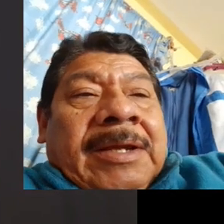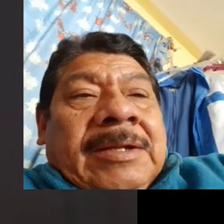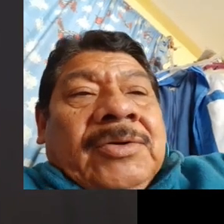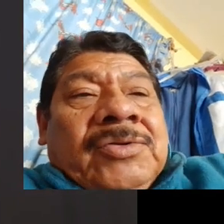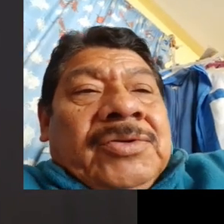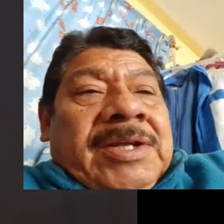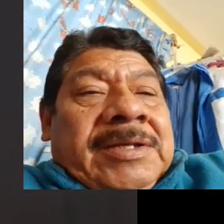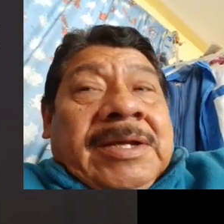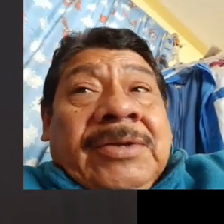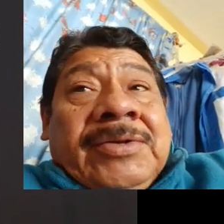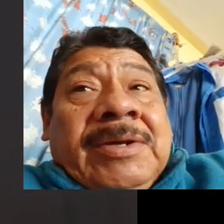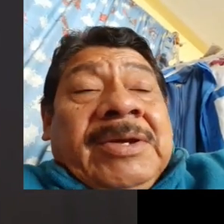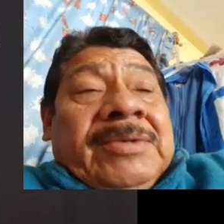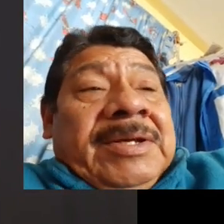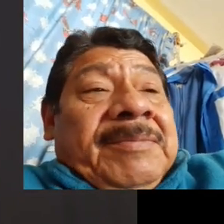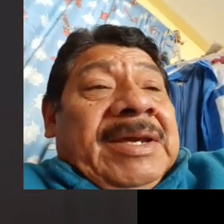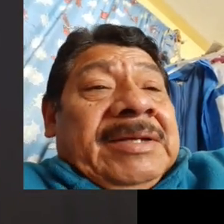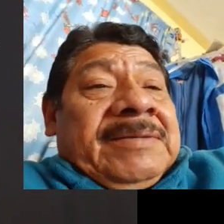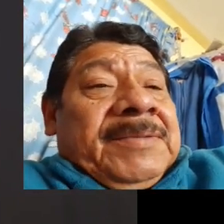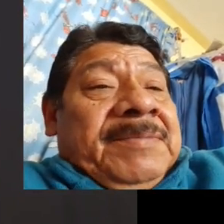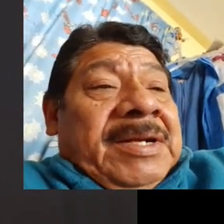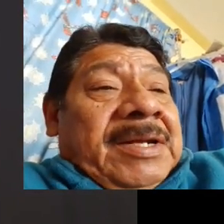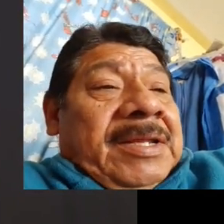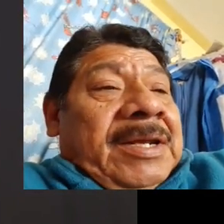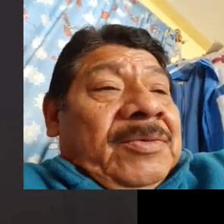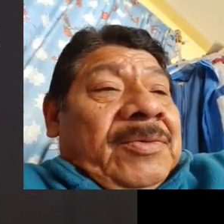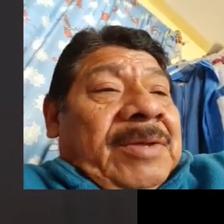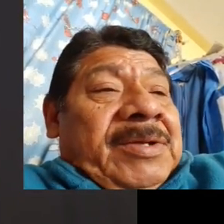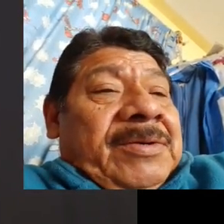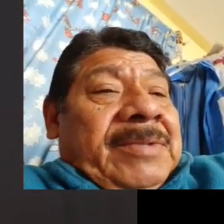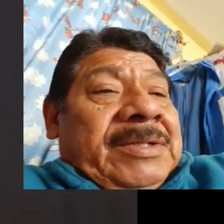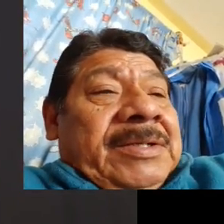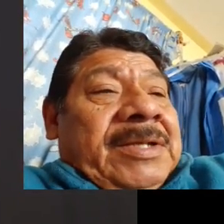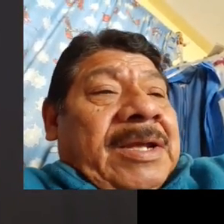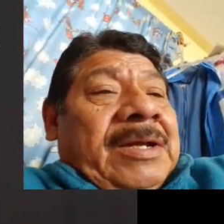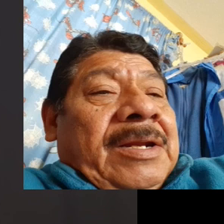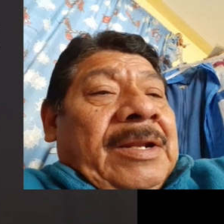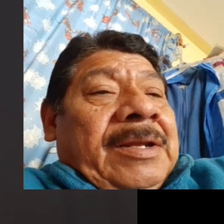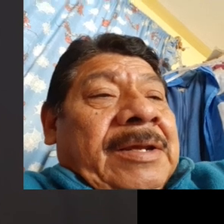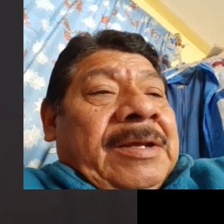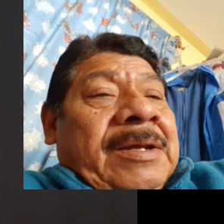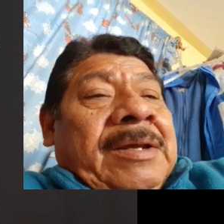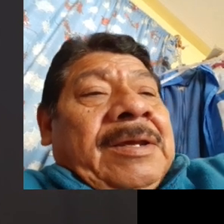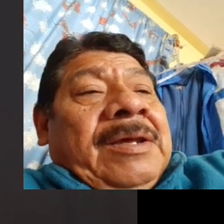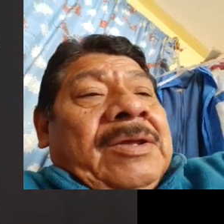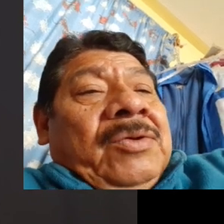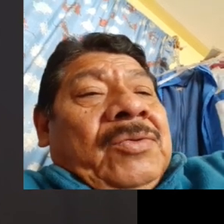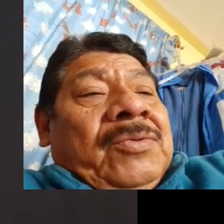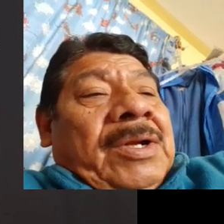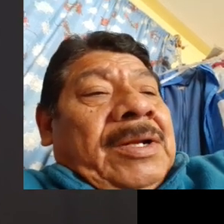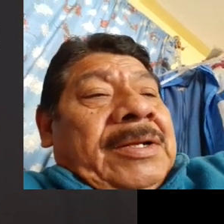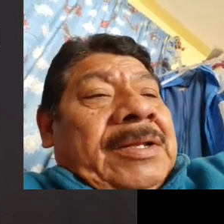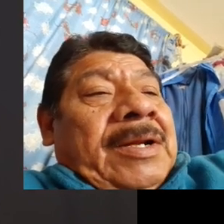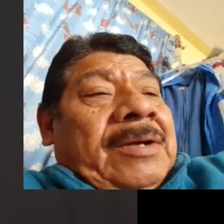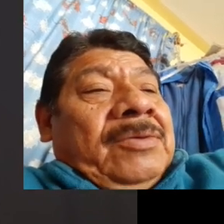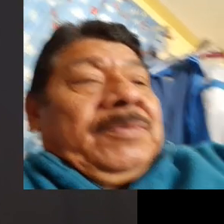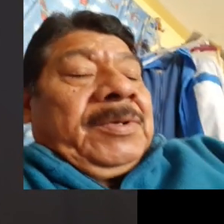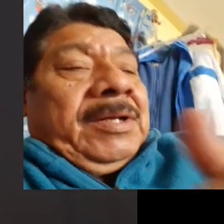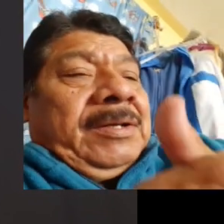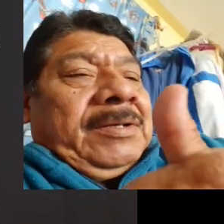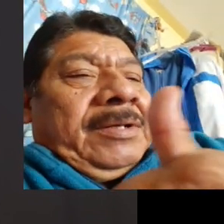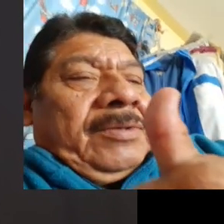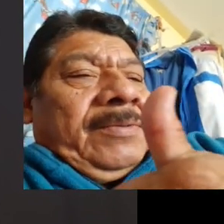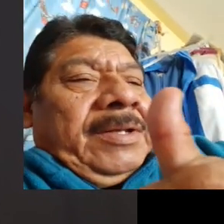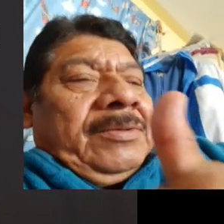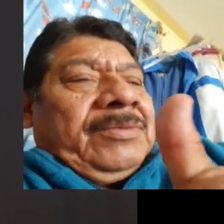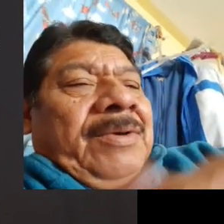Buen día tengan todos ustedes, queridos amigos y amigas. Pues mira, aquí trayendo una emisión más de este canal de YouTube Nelter de la Cruz. Por